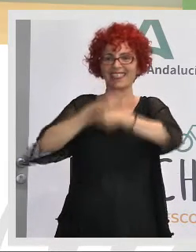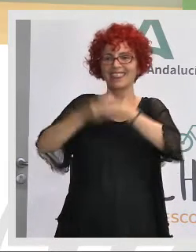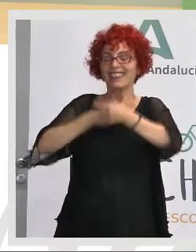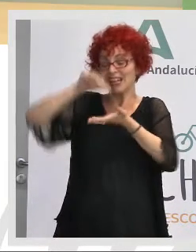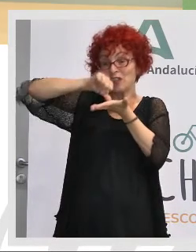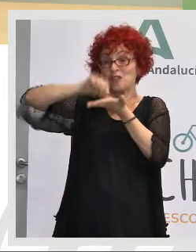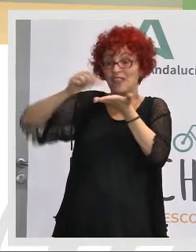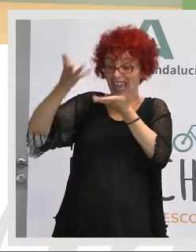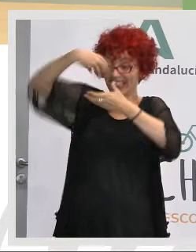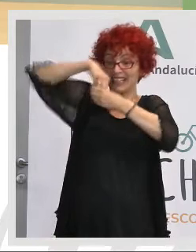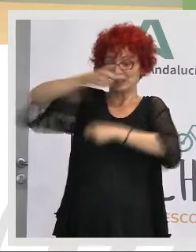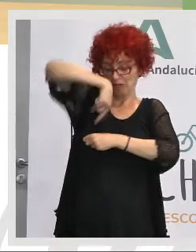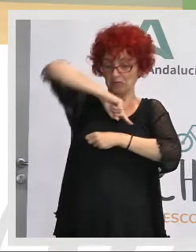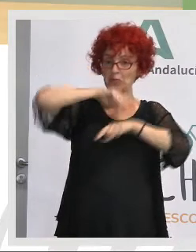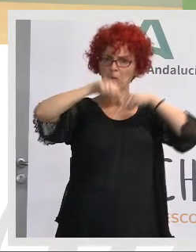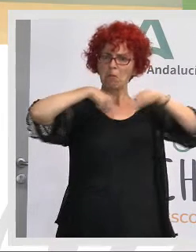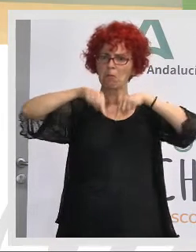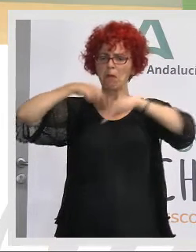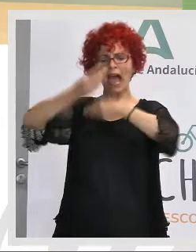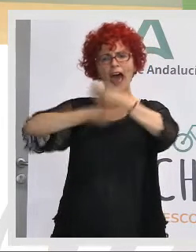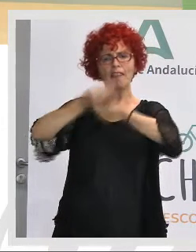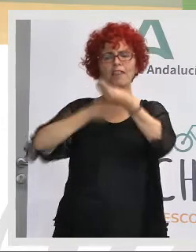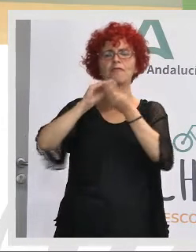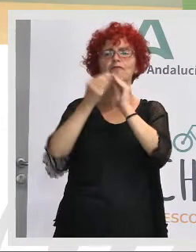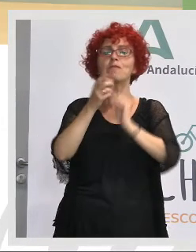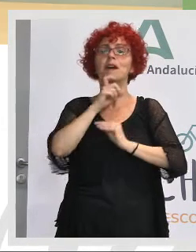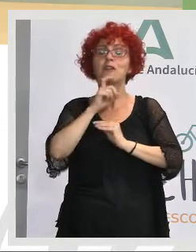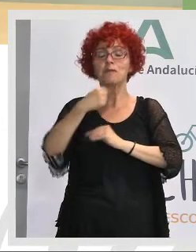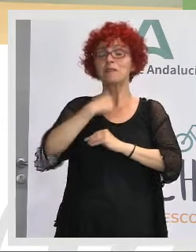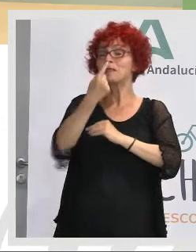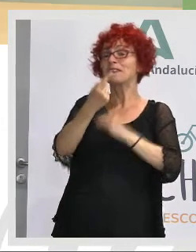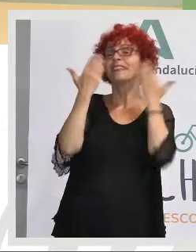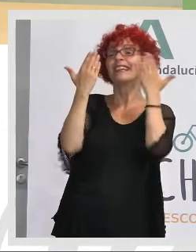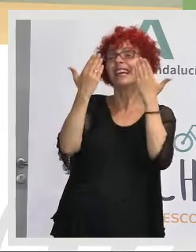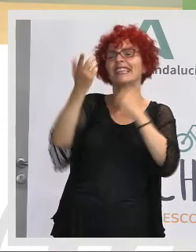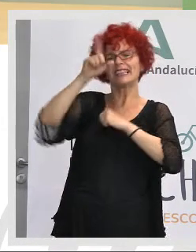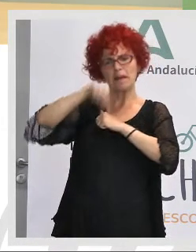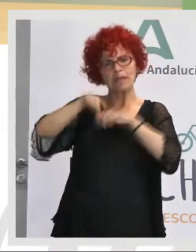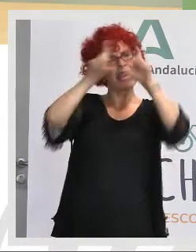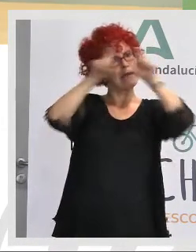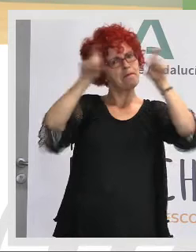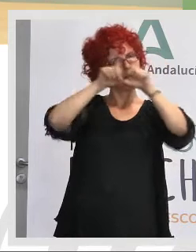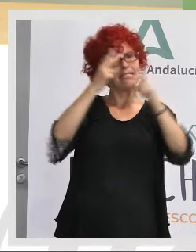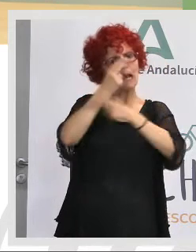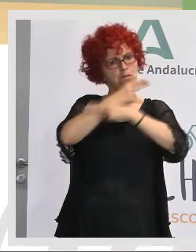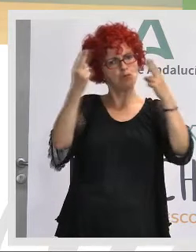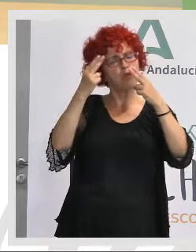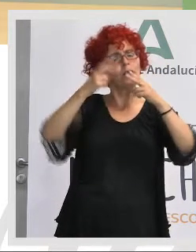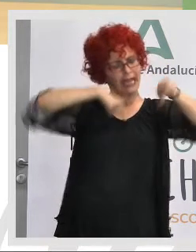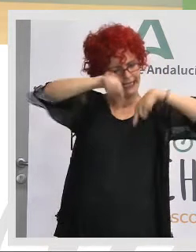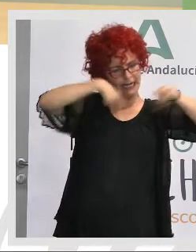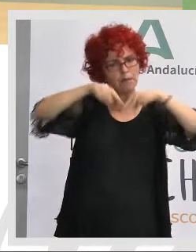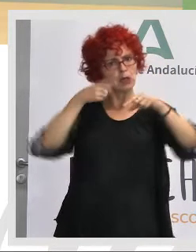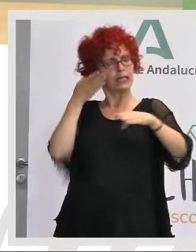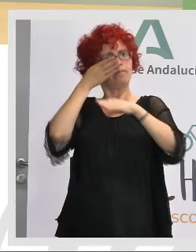urbanas. Luego, enhorabuena también por ese trabajo. Han visitado una empresa de transporte público, luego les ha permitido